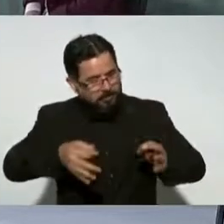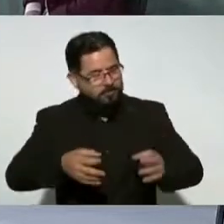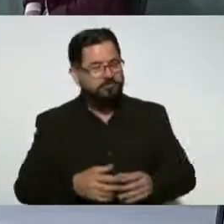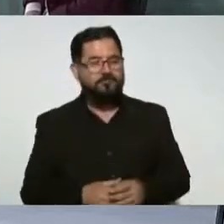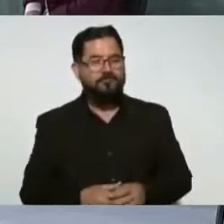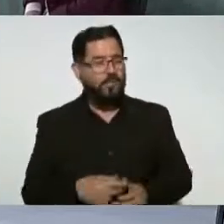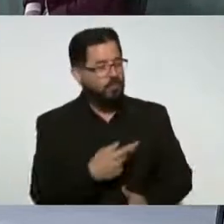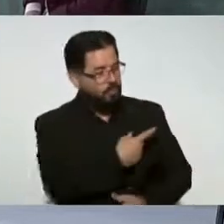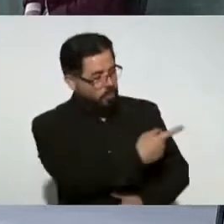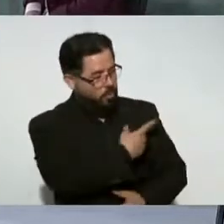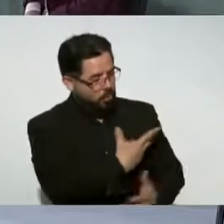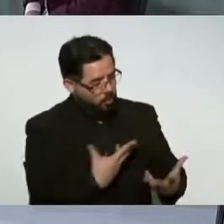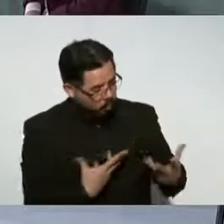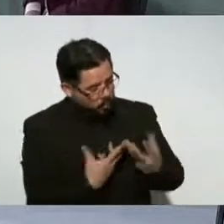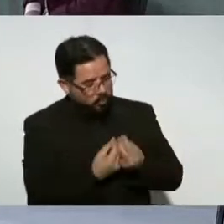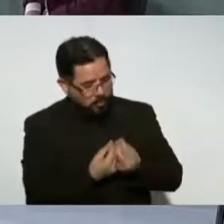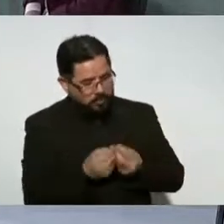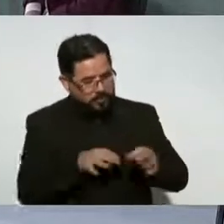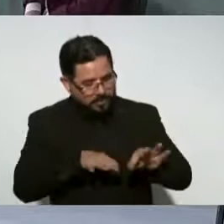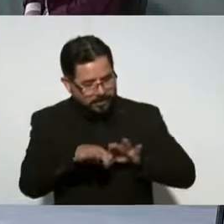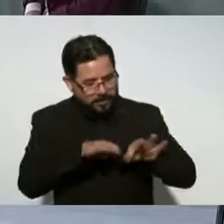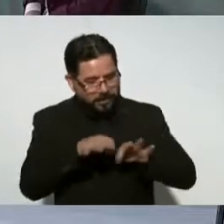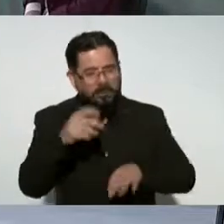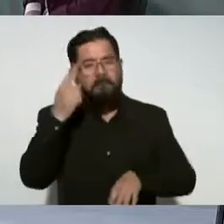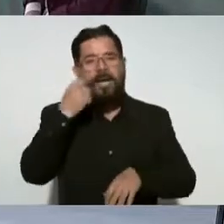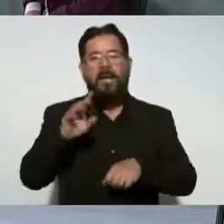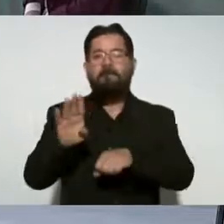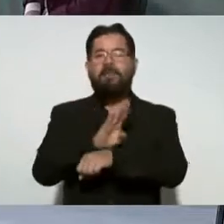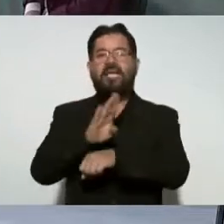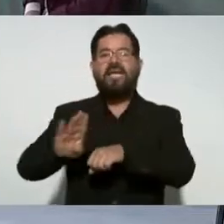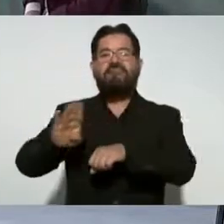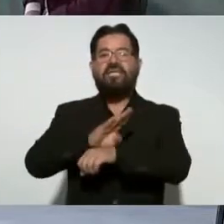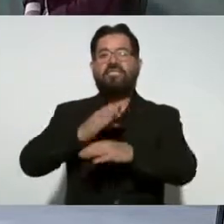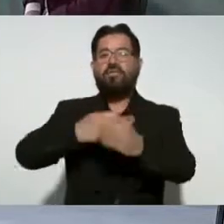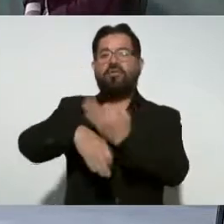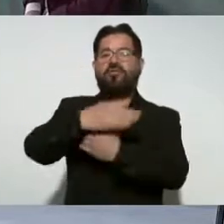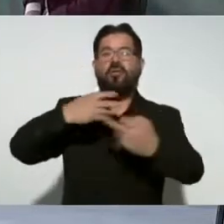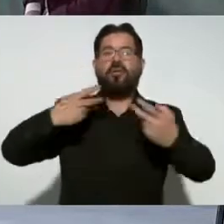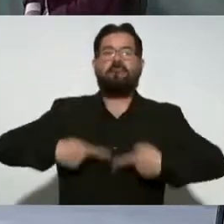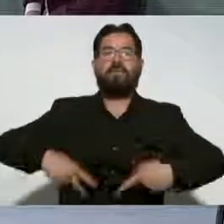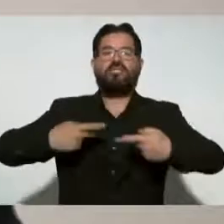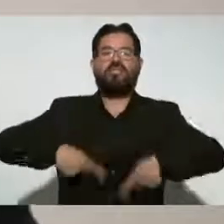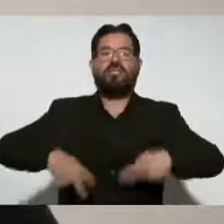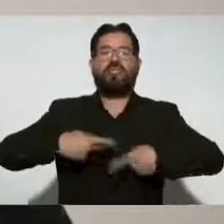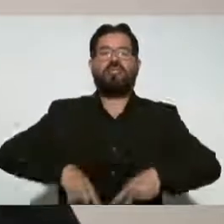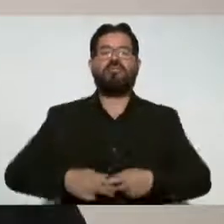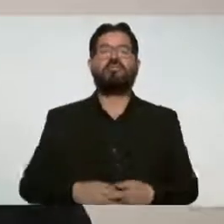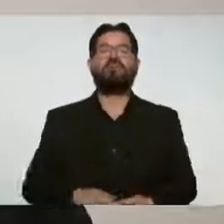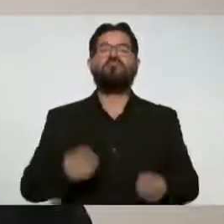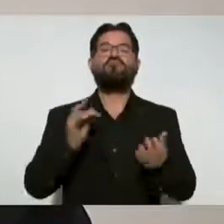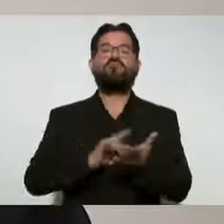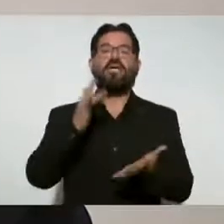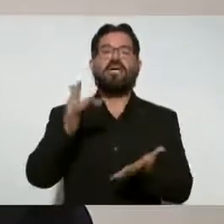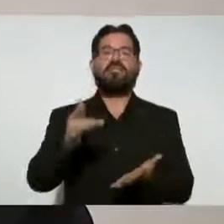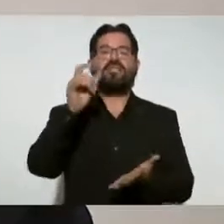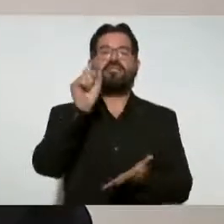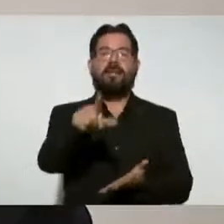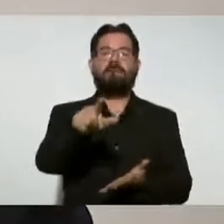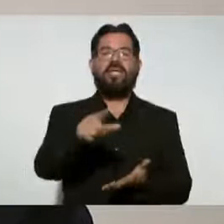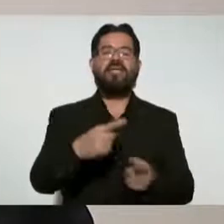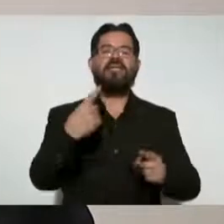sumar esfuerzos, voluntades en beneficio del pueblo. Muchas gracias también a